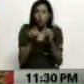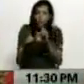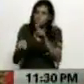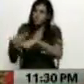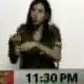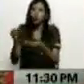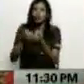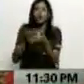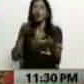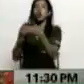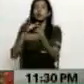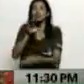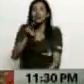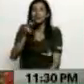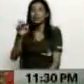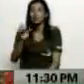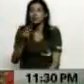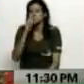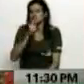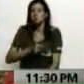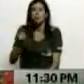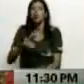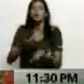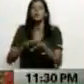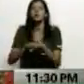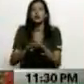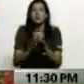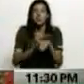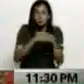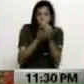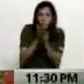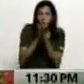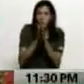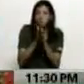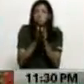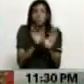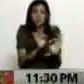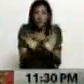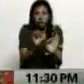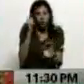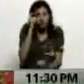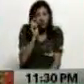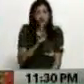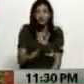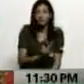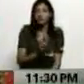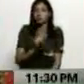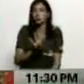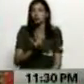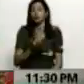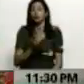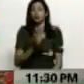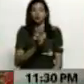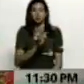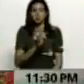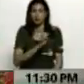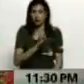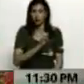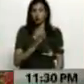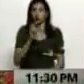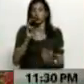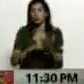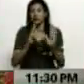directiva del Consejo Nacional electoral esto se llama descrédito con fines ya conspirativos para el martes 24 de enero de